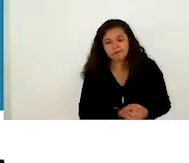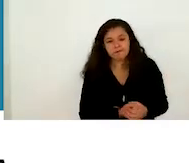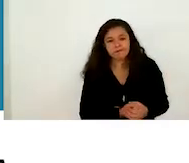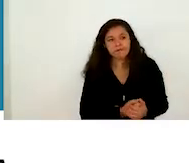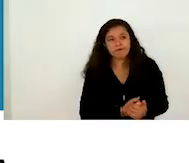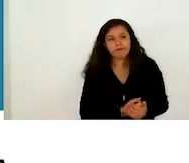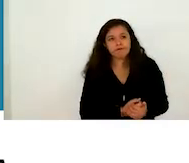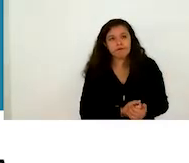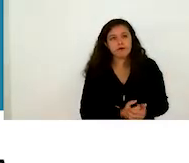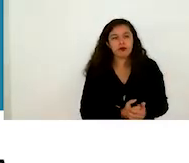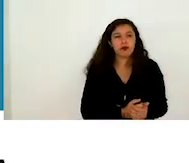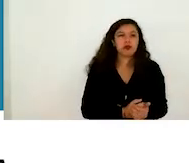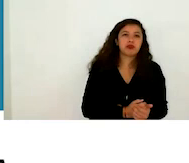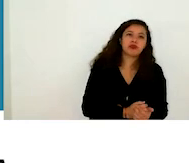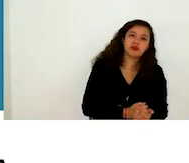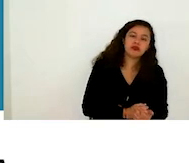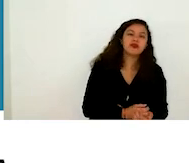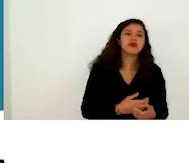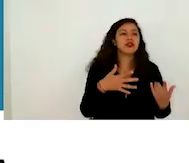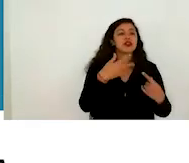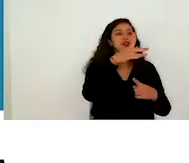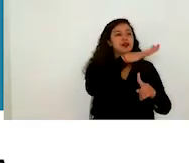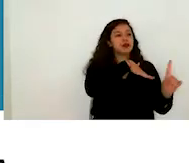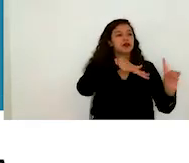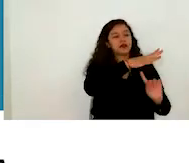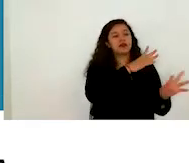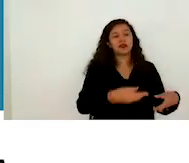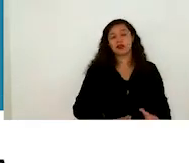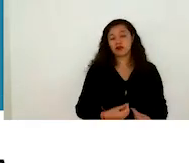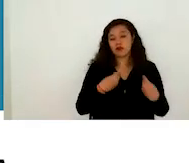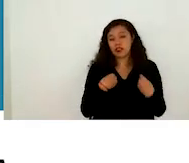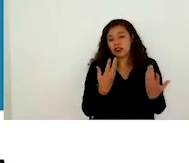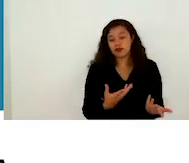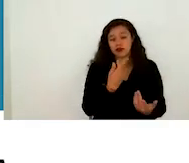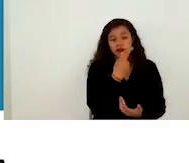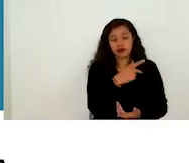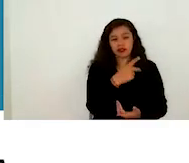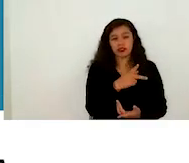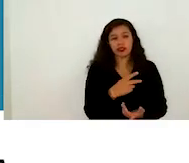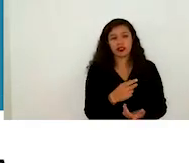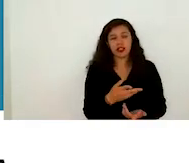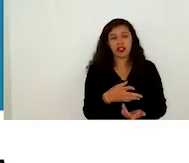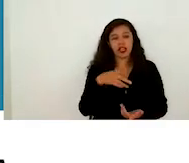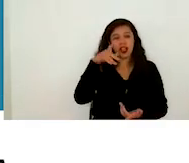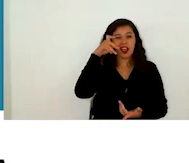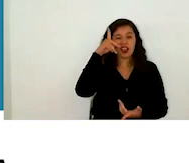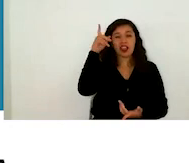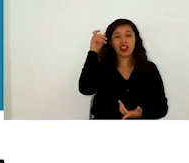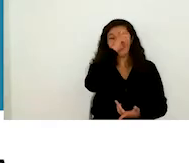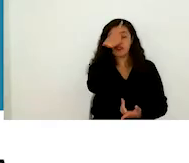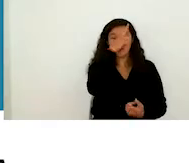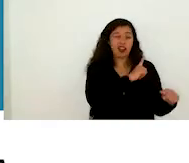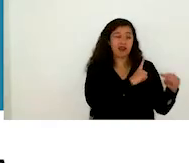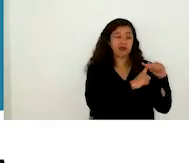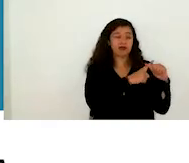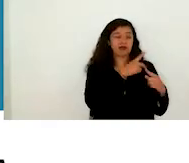que pues por las circunstancias que le ha tocado tal vez vivir pues difícilmente encuentra en esta positividad y sus